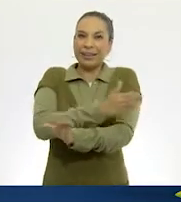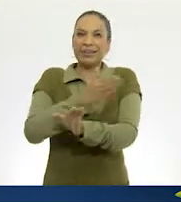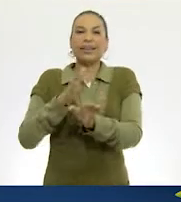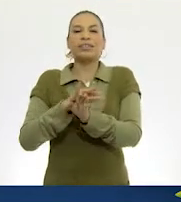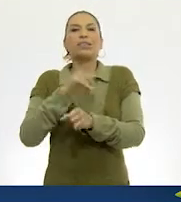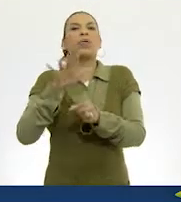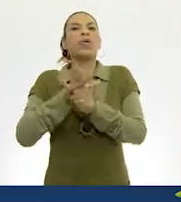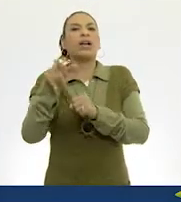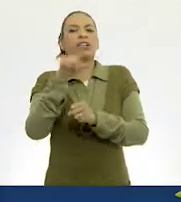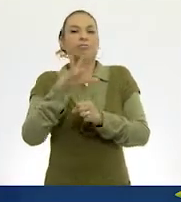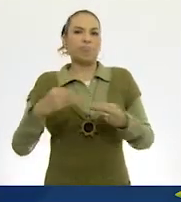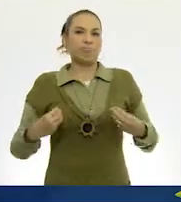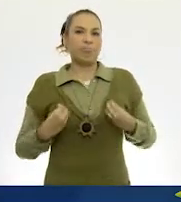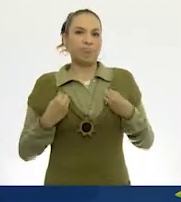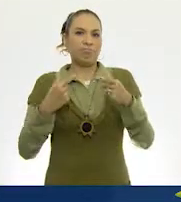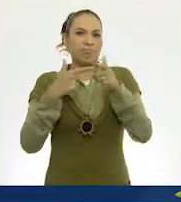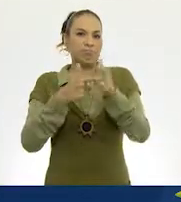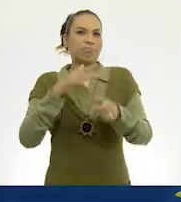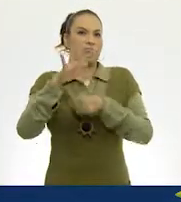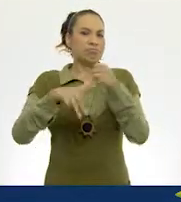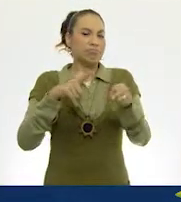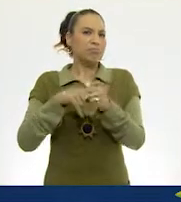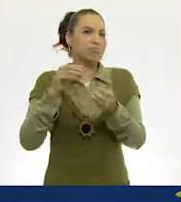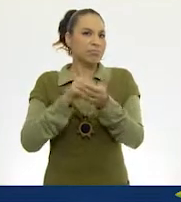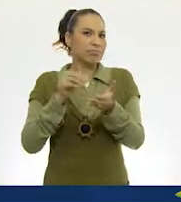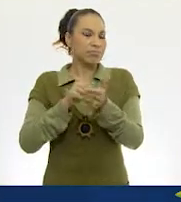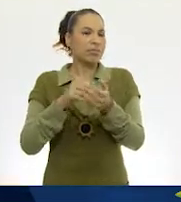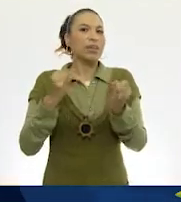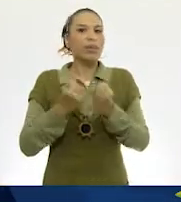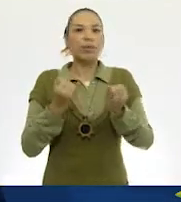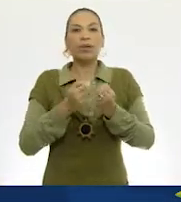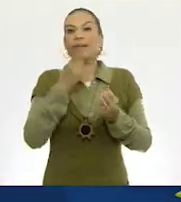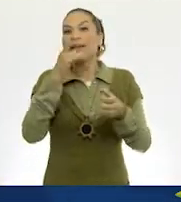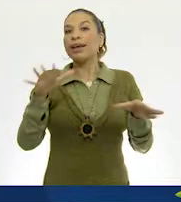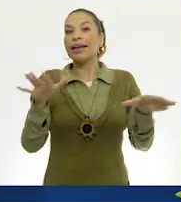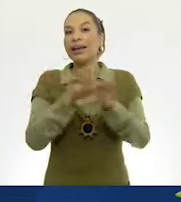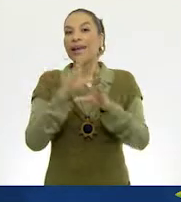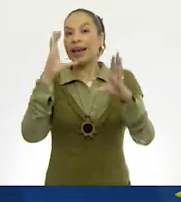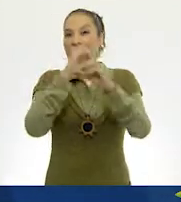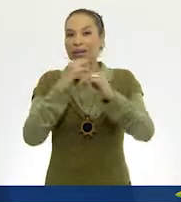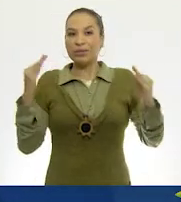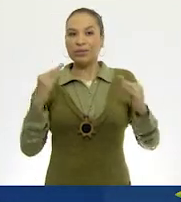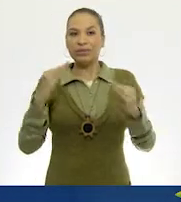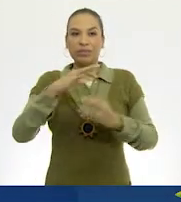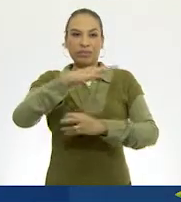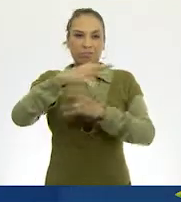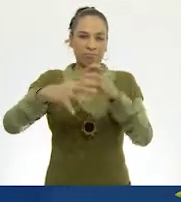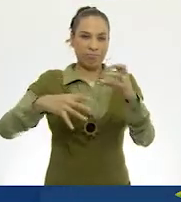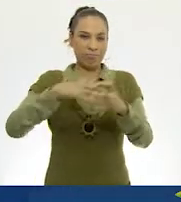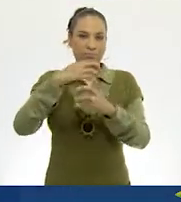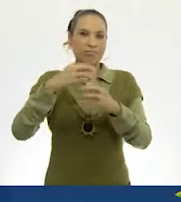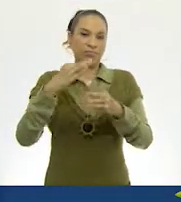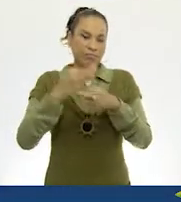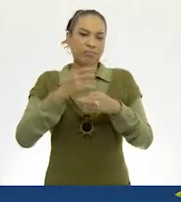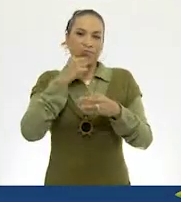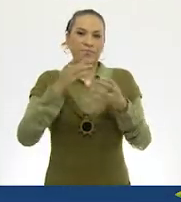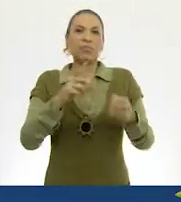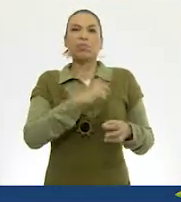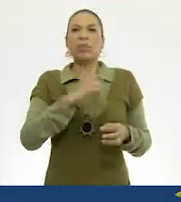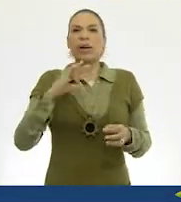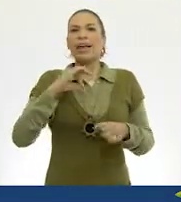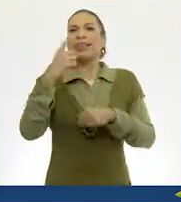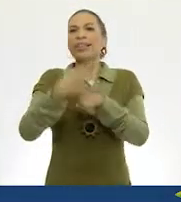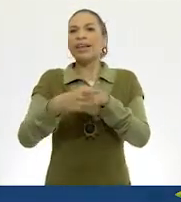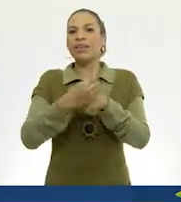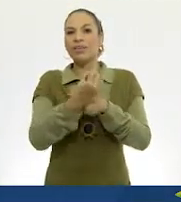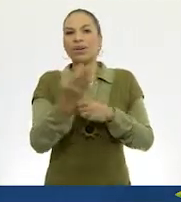cuales sobrevivió la megafauna. Cuestionan también que un cambio climático de la magnitud planteada debió afectar